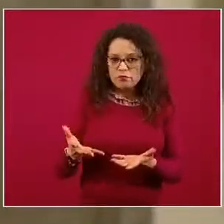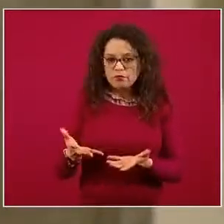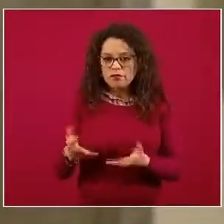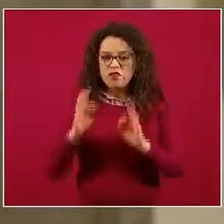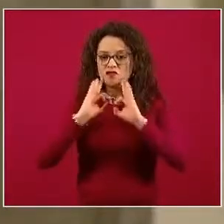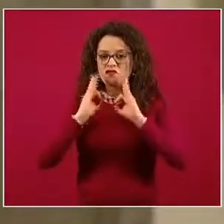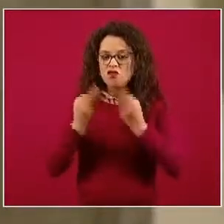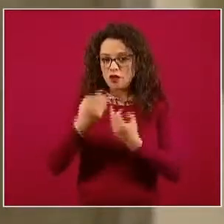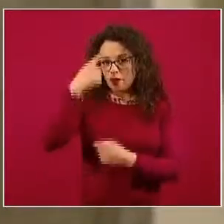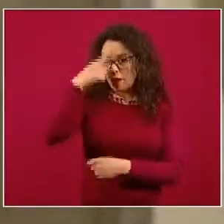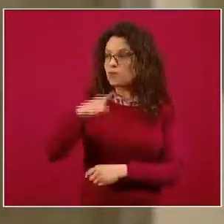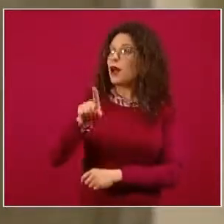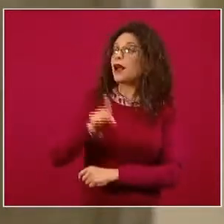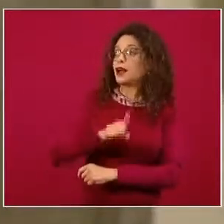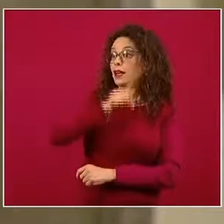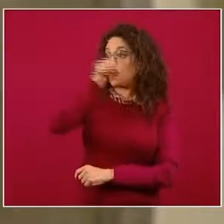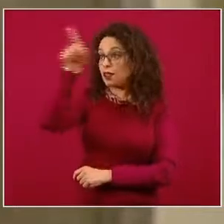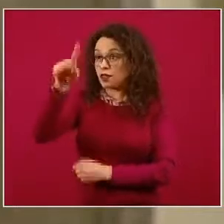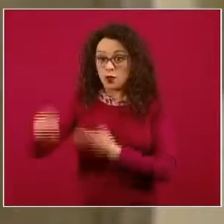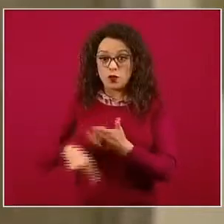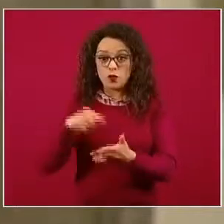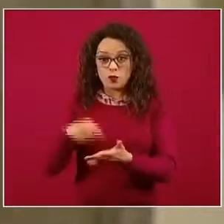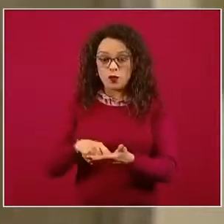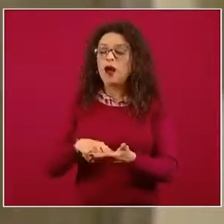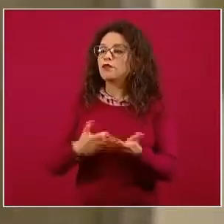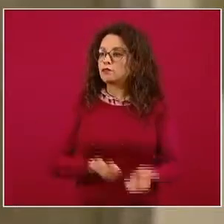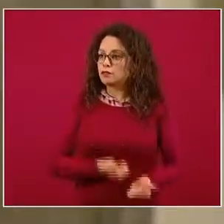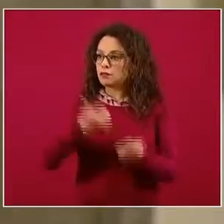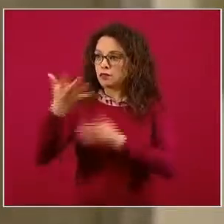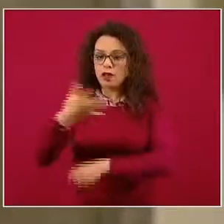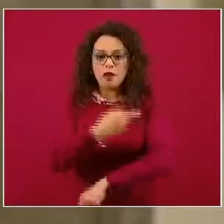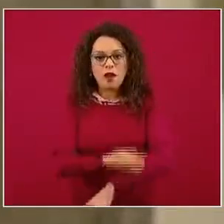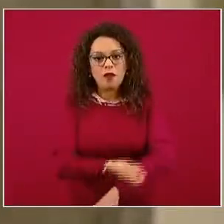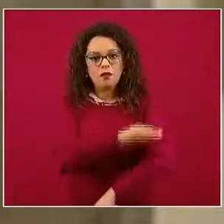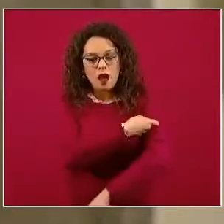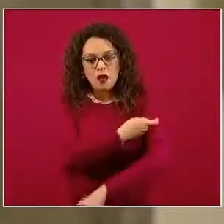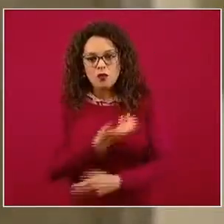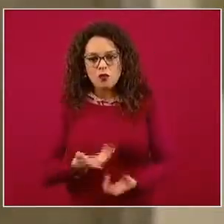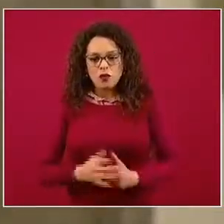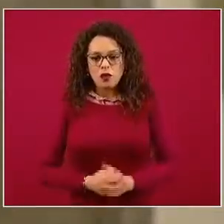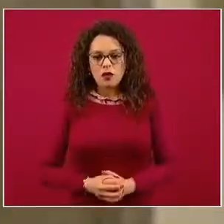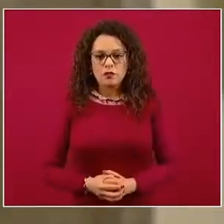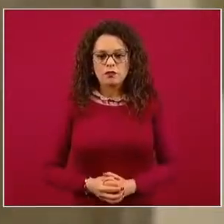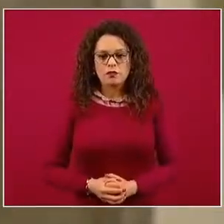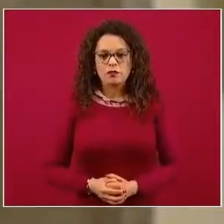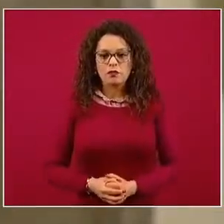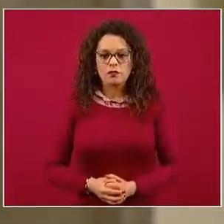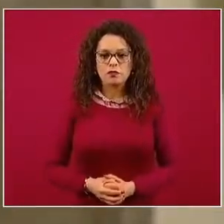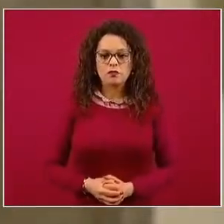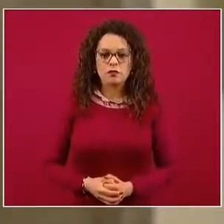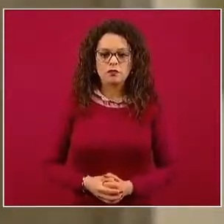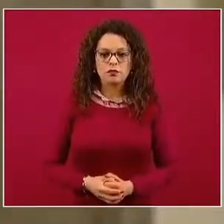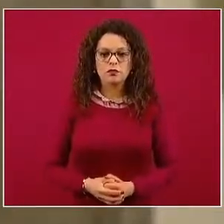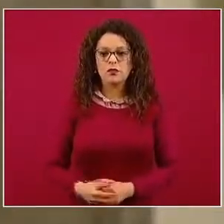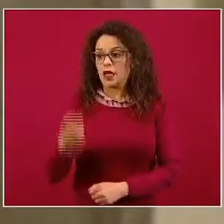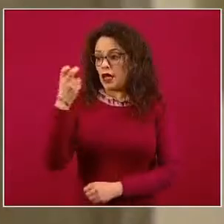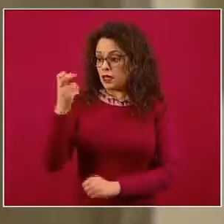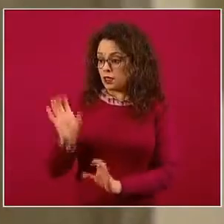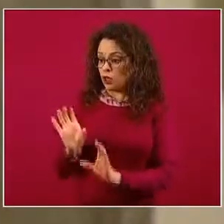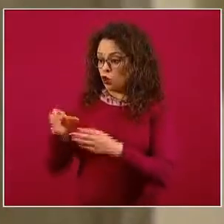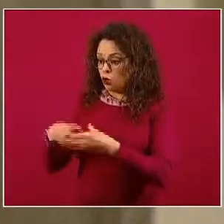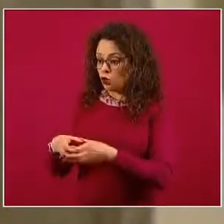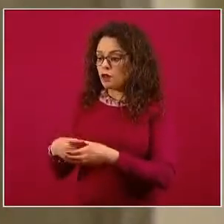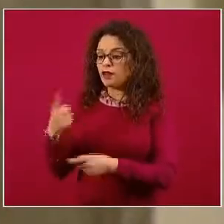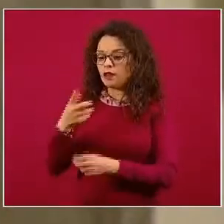para que llegue la vacuna a las comunidades indígenas y cuáles son las medidas que se están tomando en las comunidades